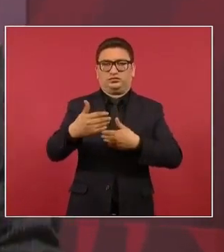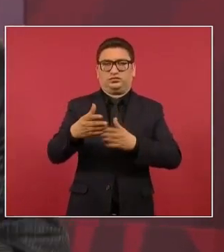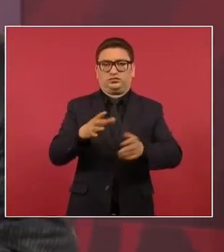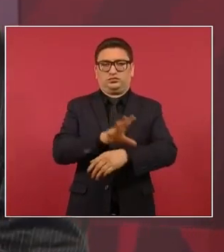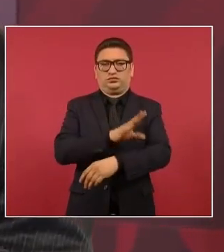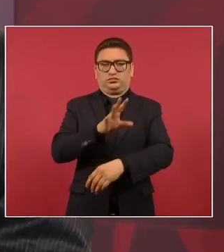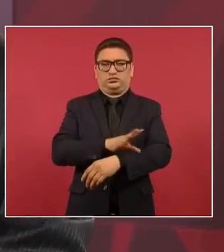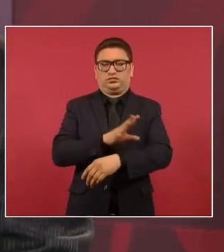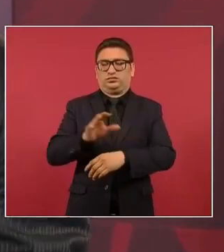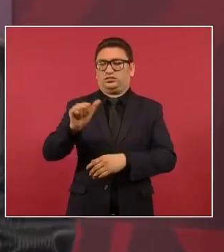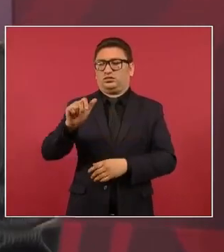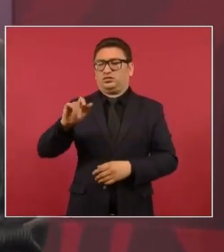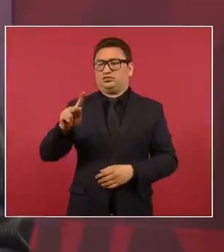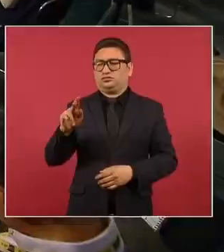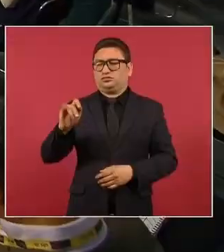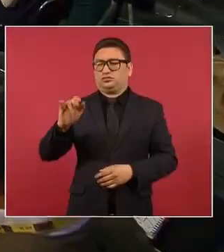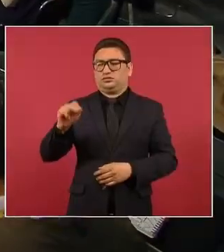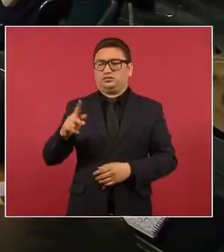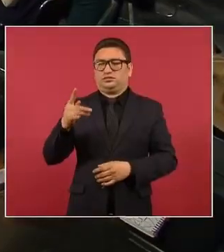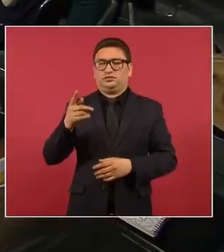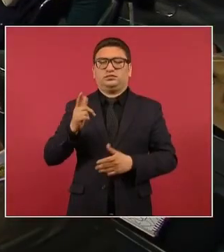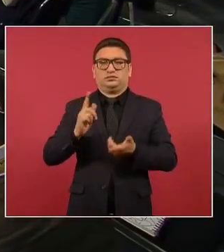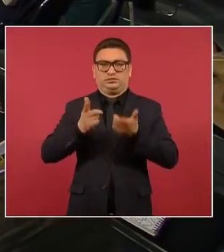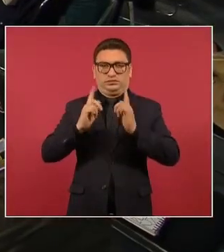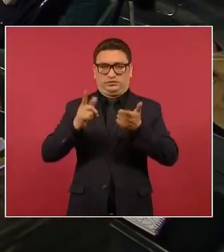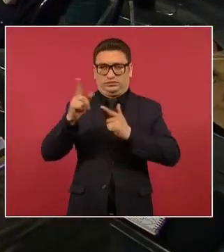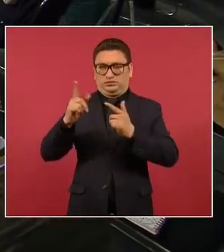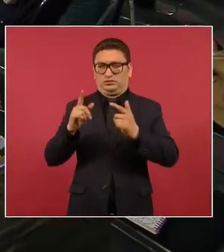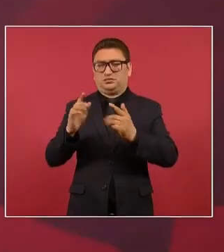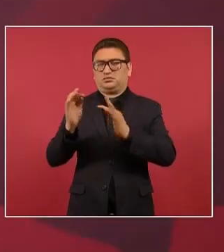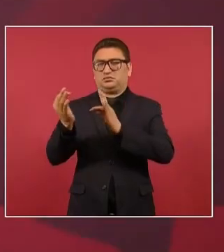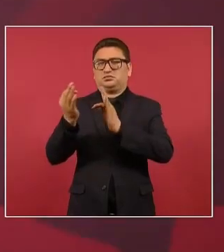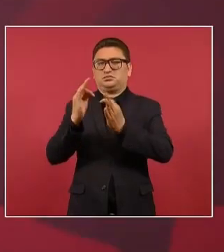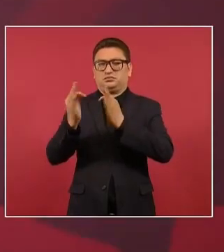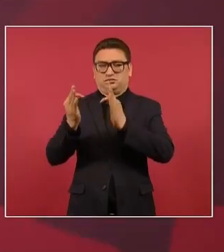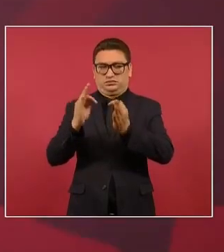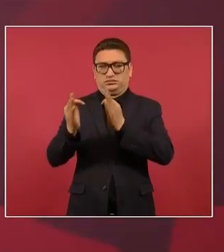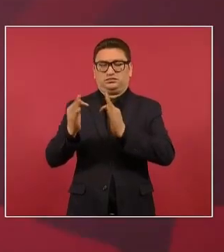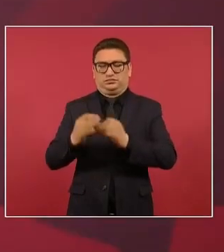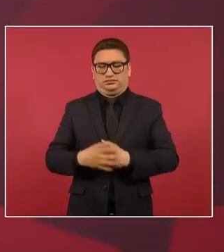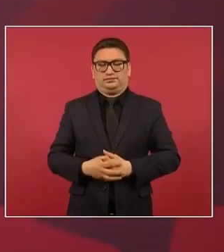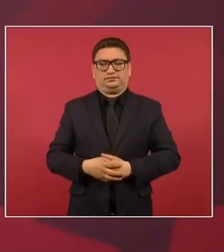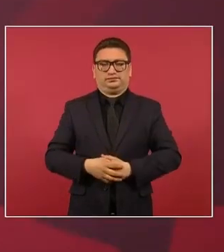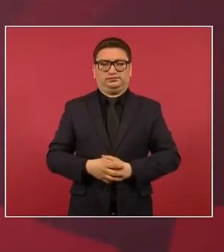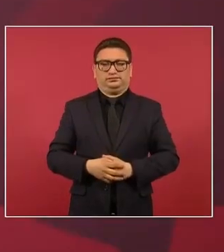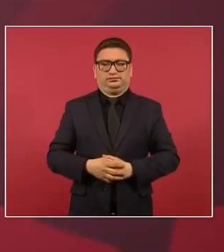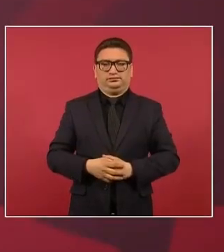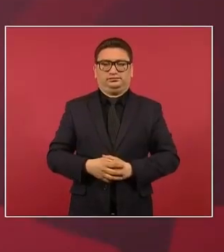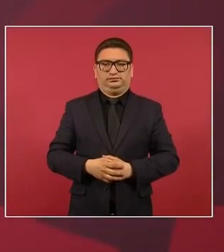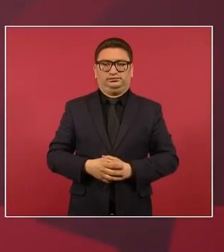en Austin, en Texas. Les queda muy cerca,